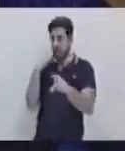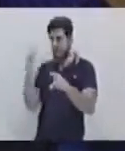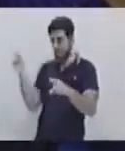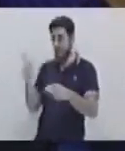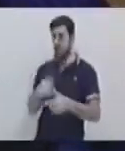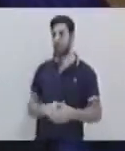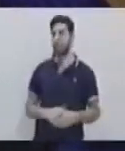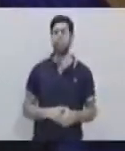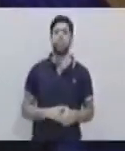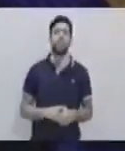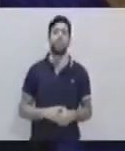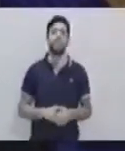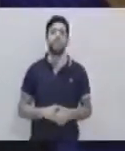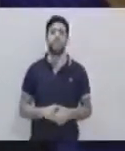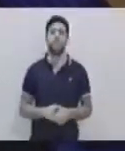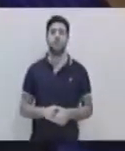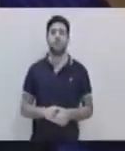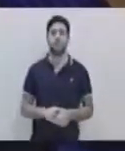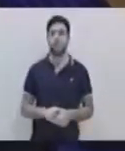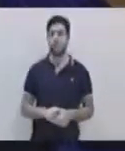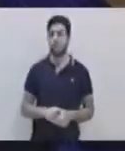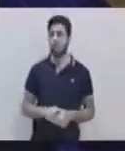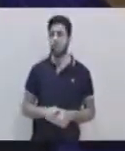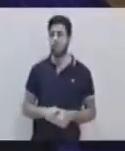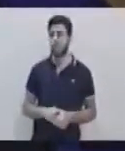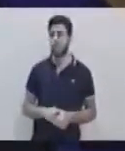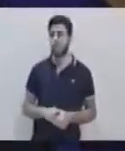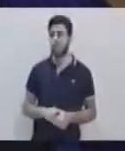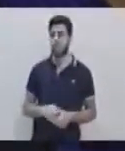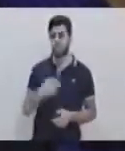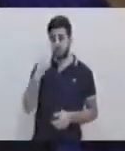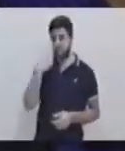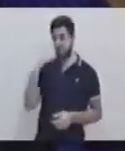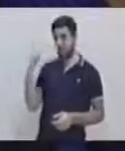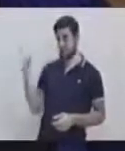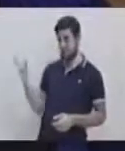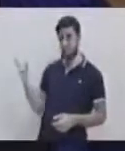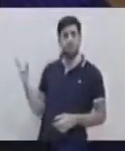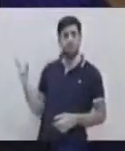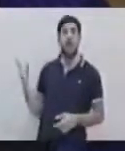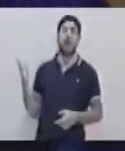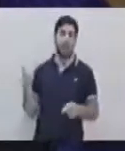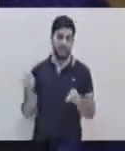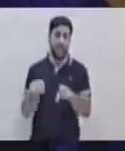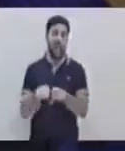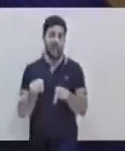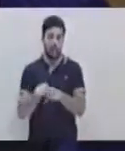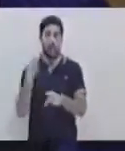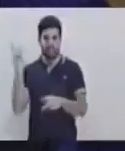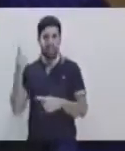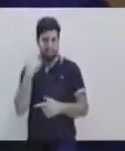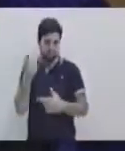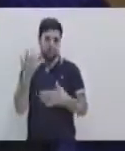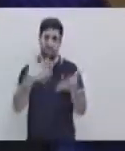dinero. Yo lo representaría de esta forma. Observa.